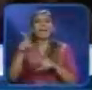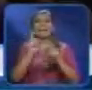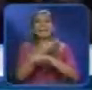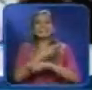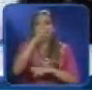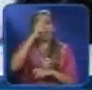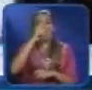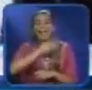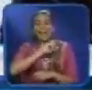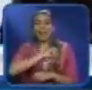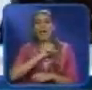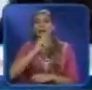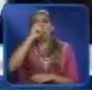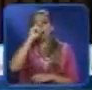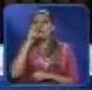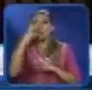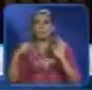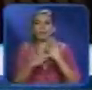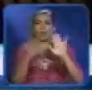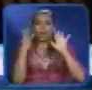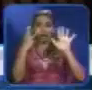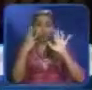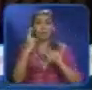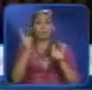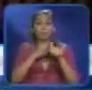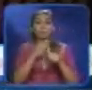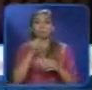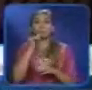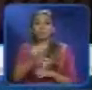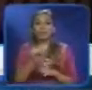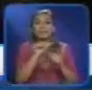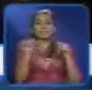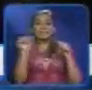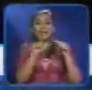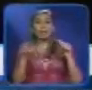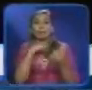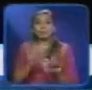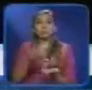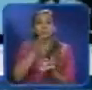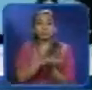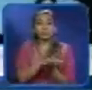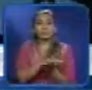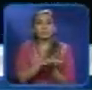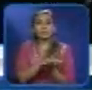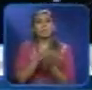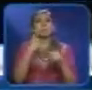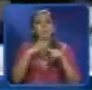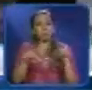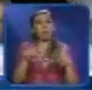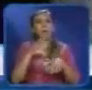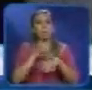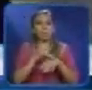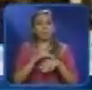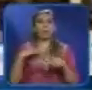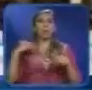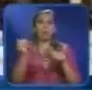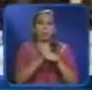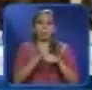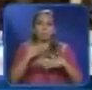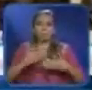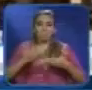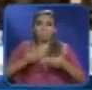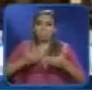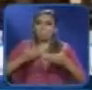de 2008 y los primeros informes temían que le quedaran pocas semanas de vida. Sin embargo, los médicos lograron mantenerlo en